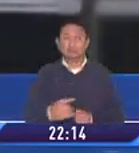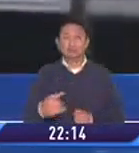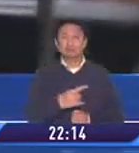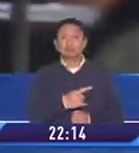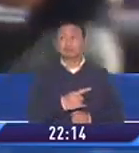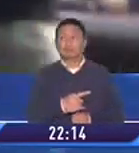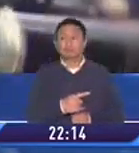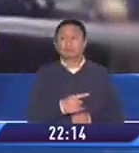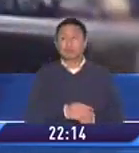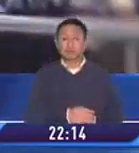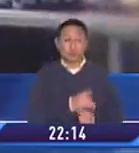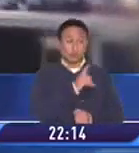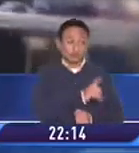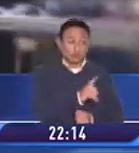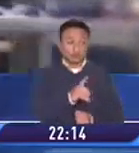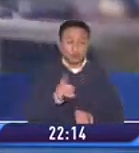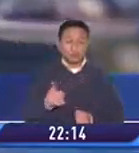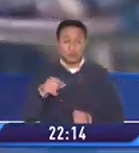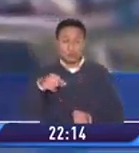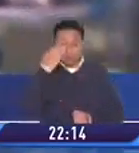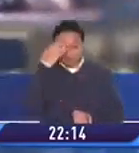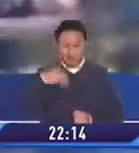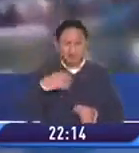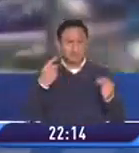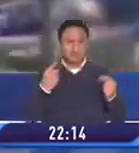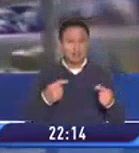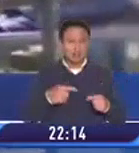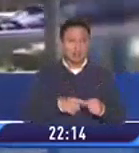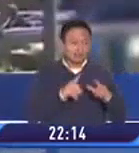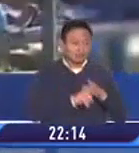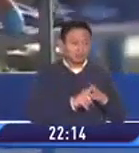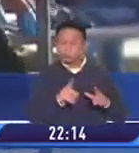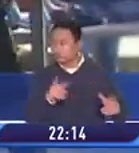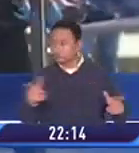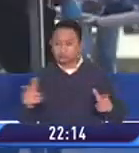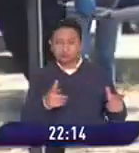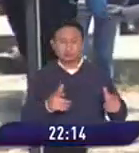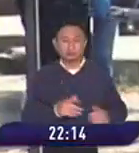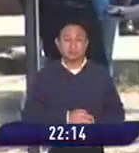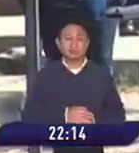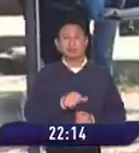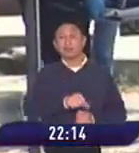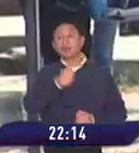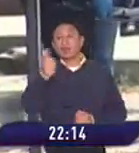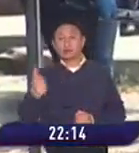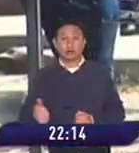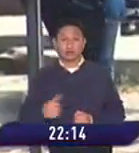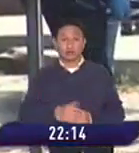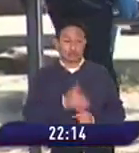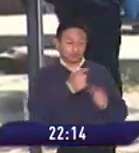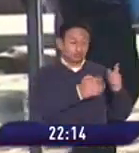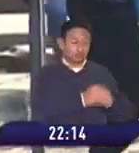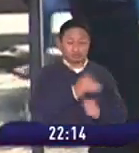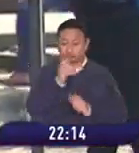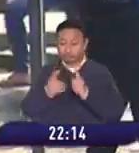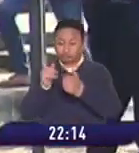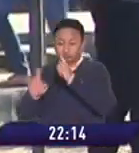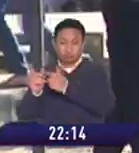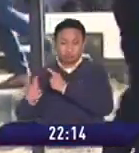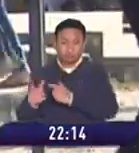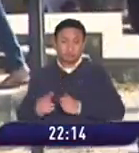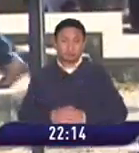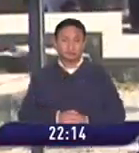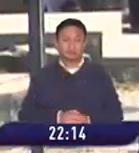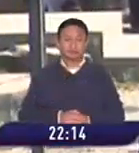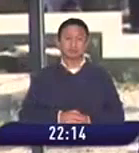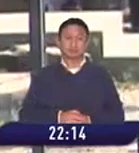producen simultáneamente, por lo que saben que deben abandonar una escena del crimen para trasladarse a otra, informó